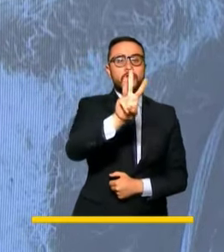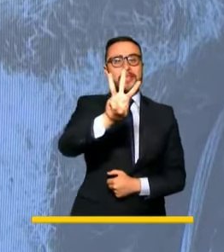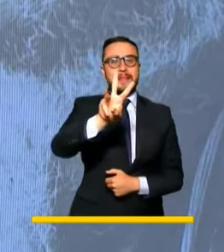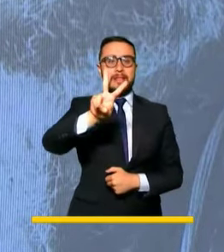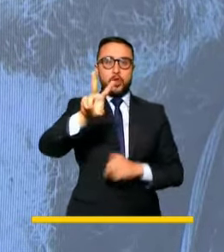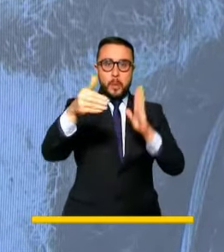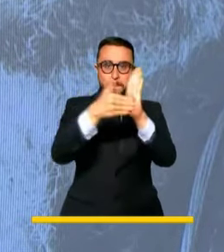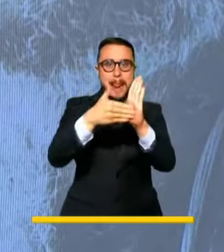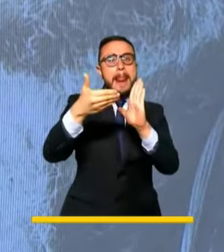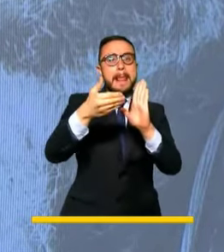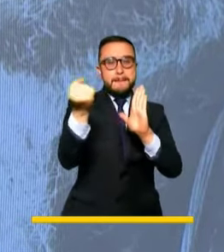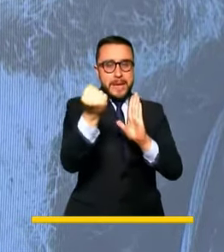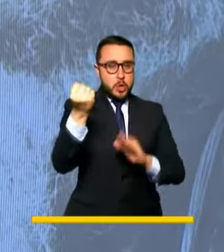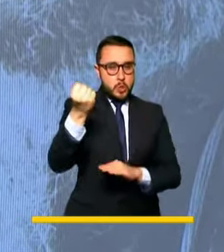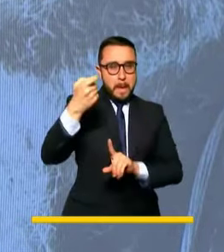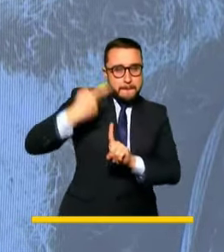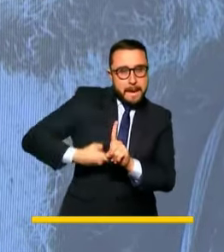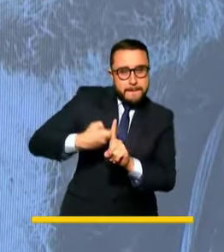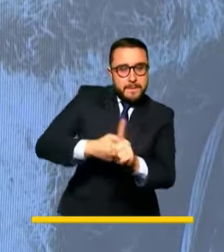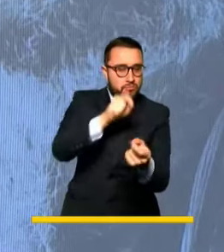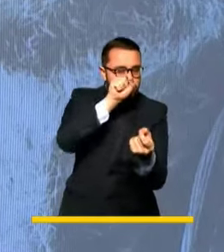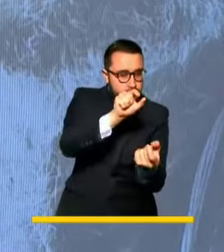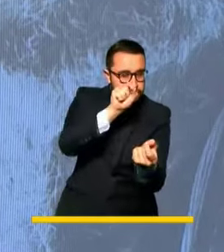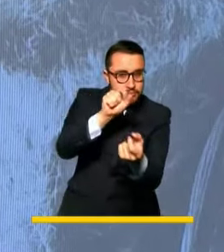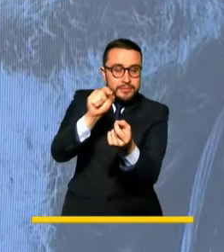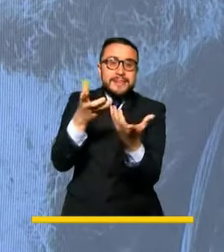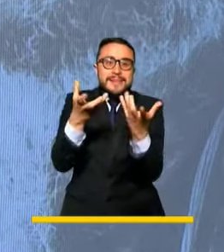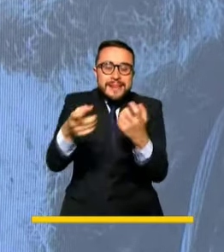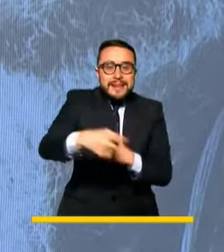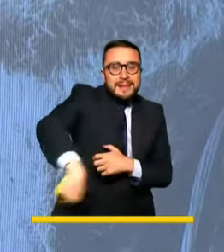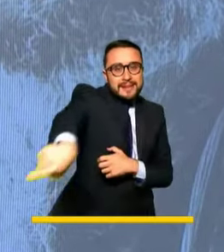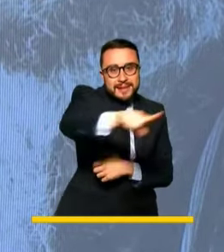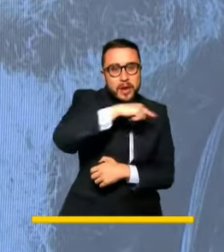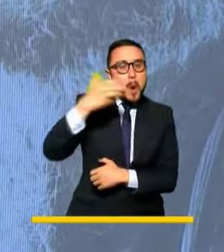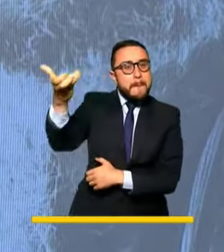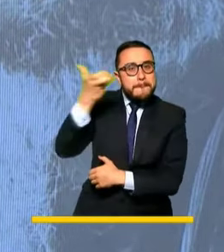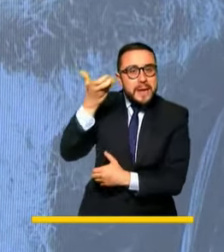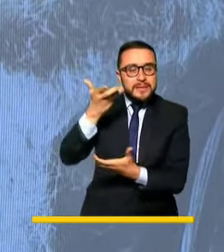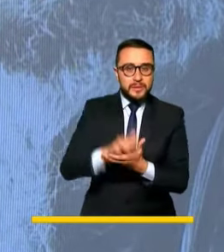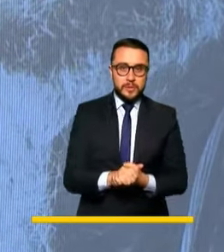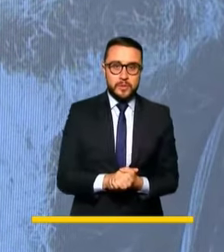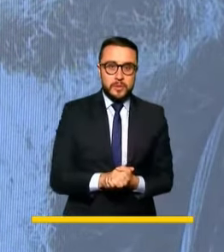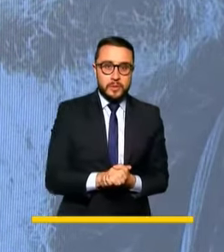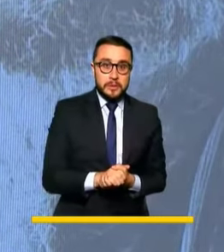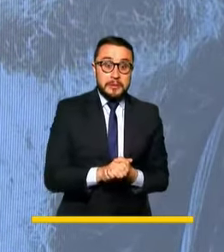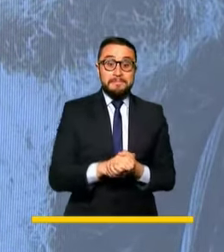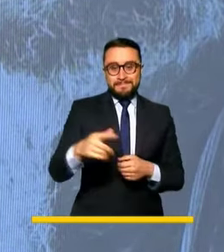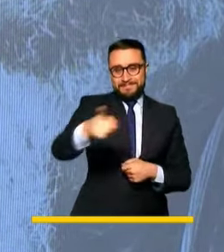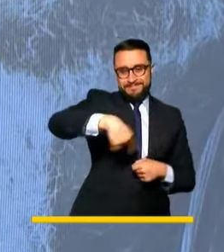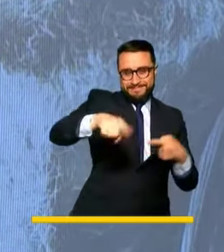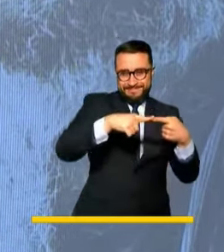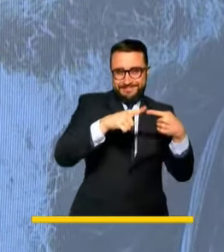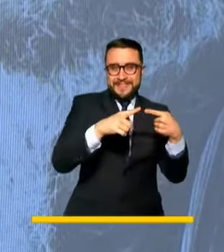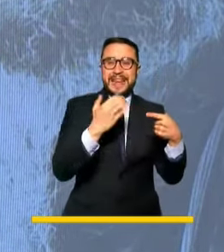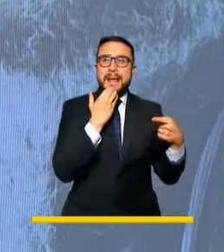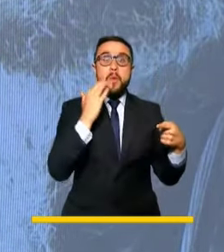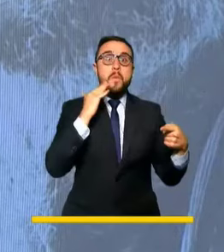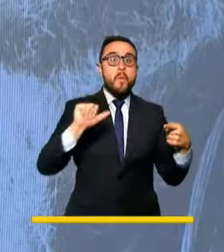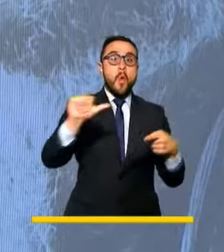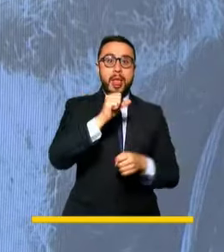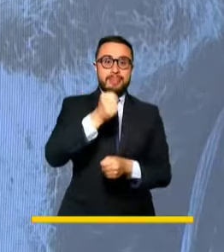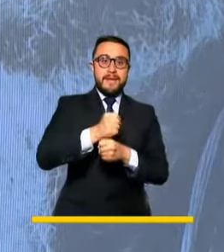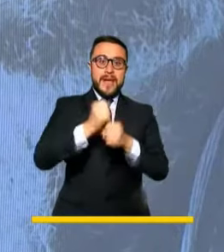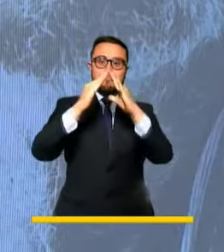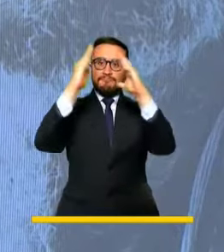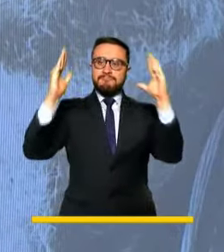mensuales. Este primer pilar es, por ejemplo, para quienes trabajaron en su hogar como amas de casa, por